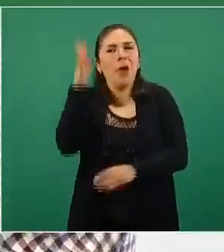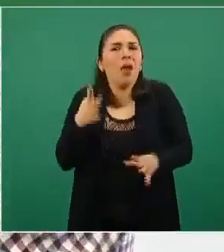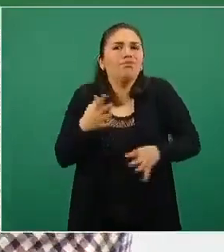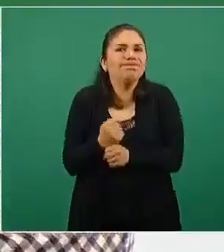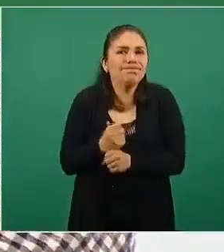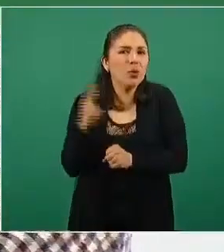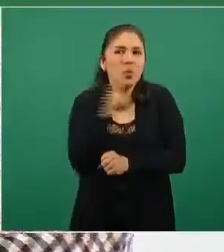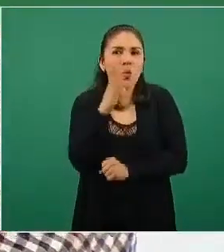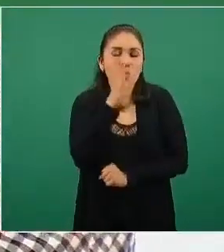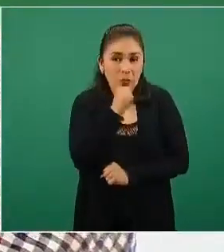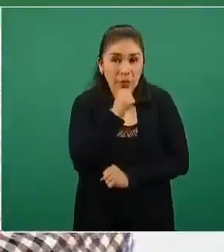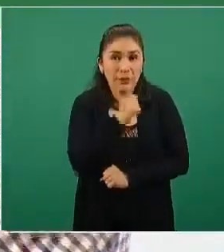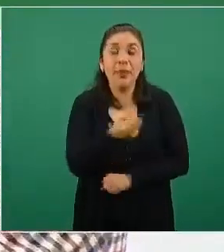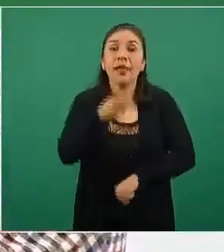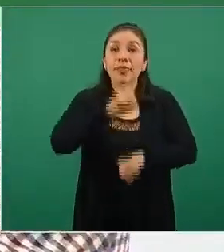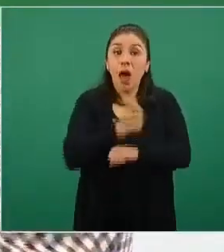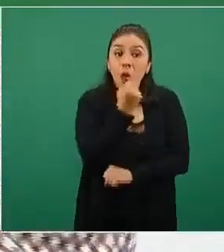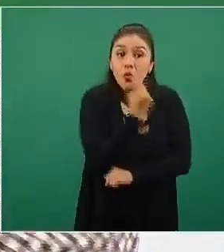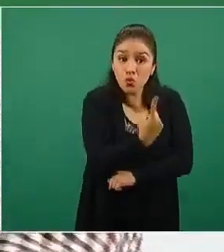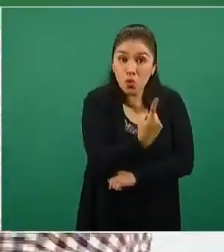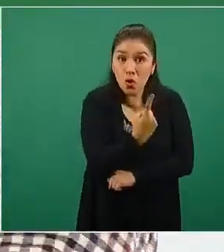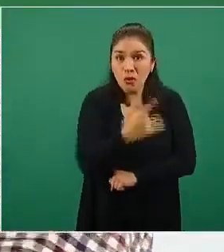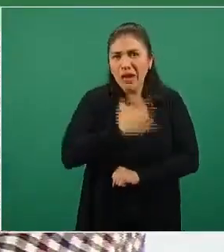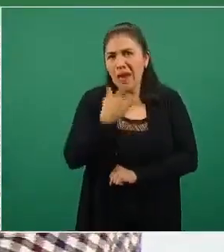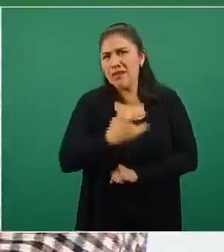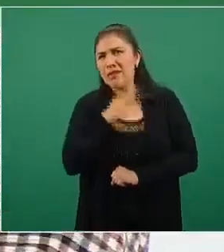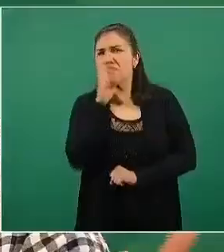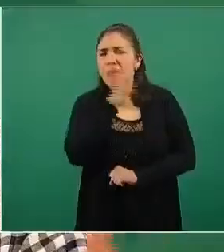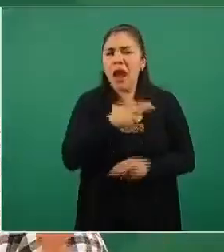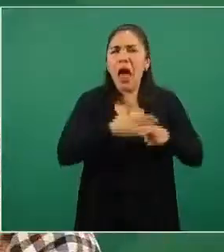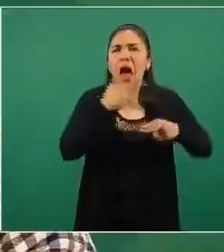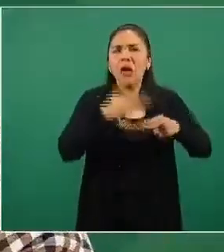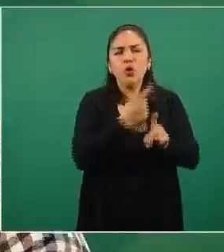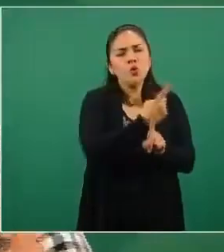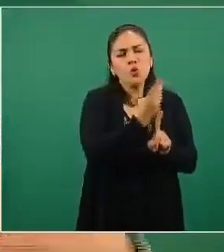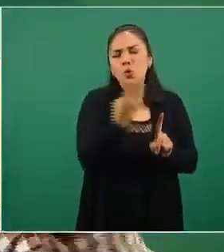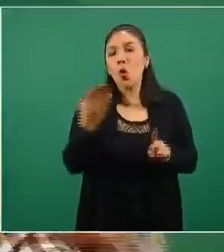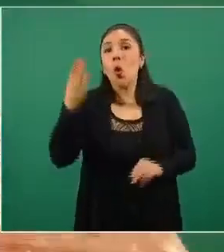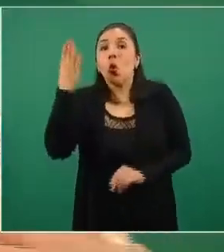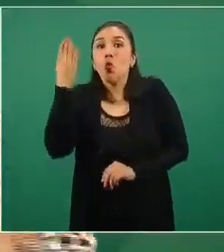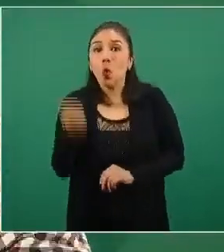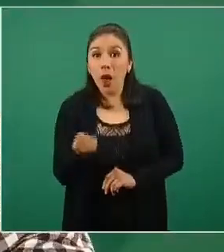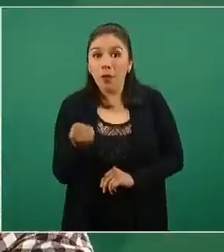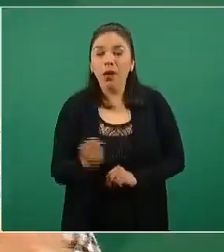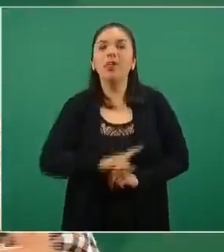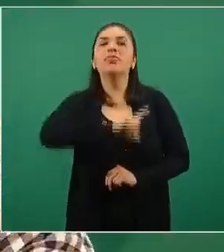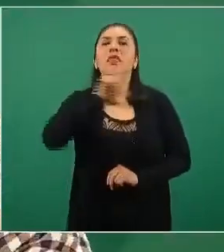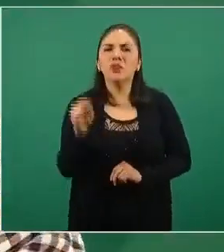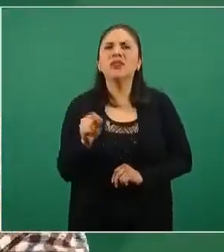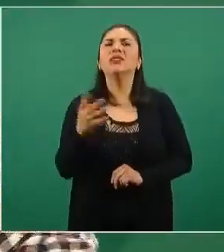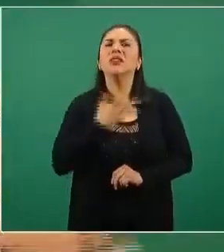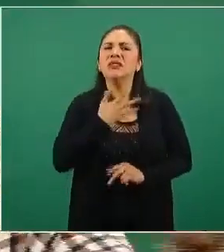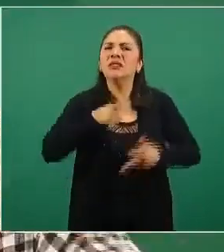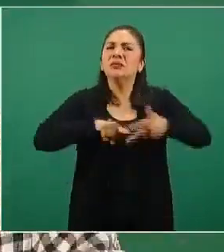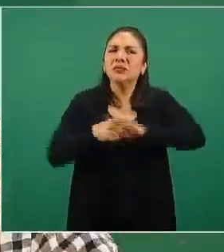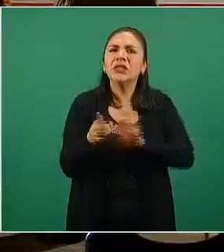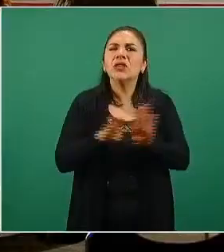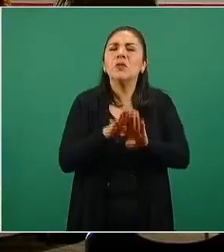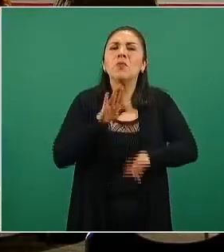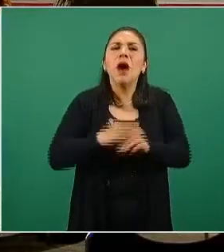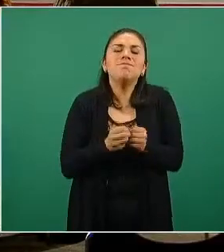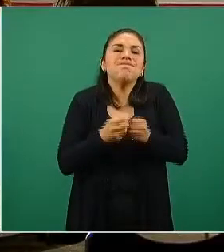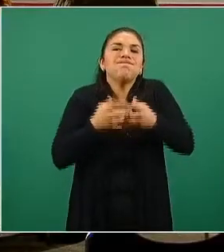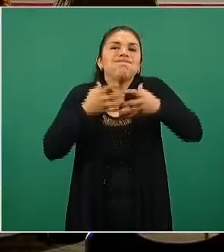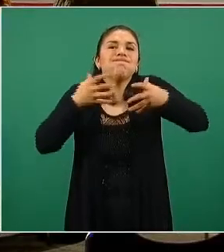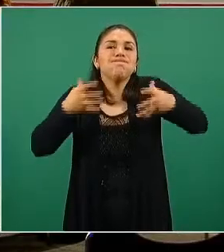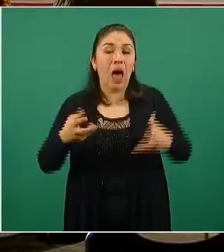directo, del día 1 del inicio de los síntomas hasta el día 9 aproximadamente, y después empieza el entrecruzamiento con la fase